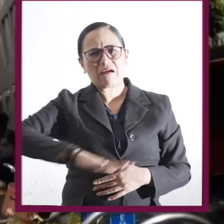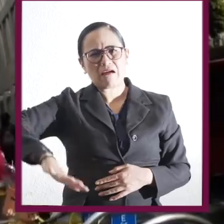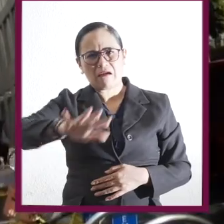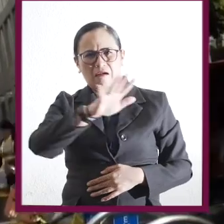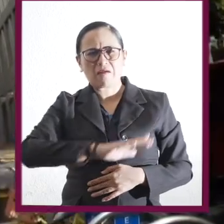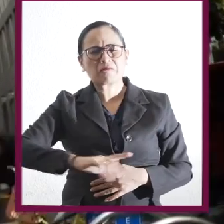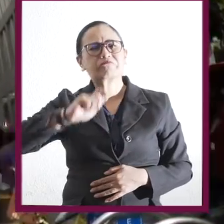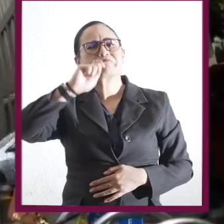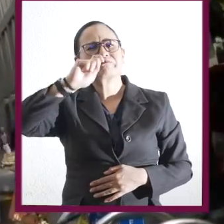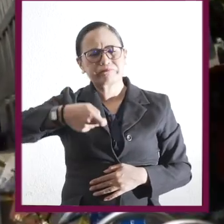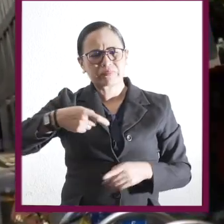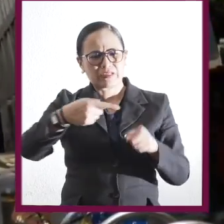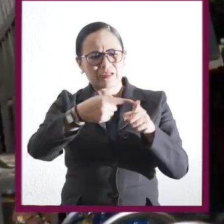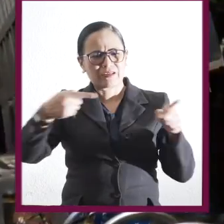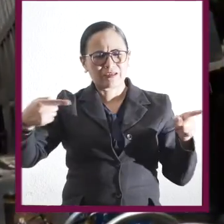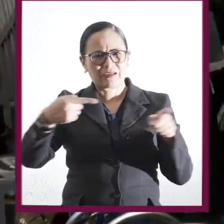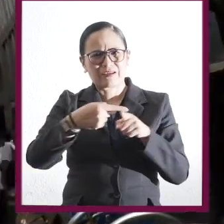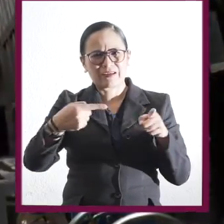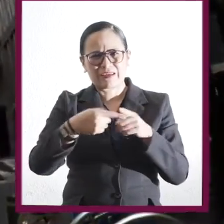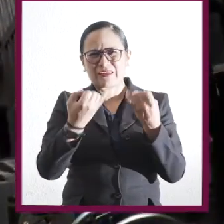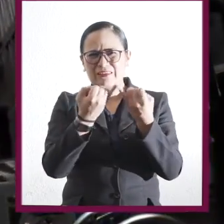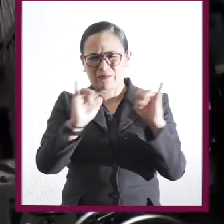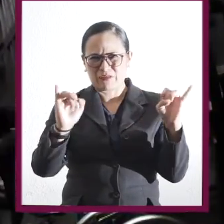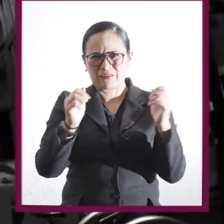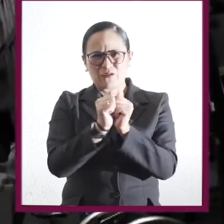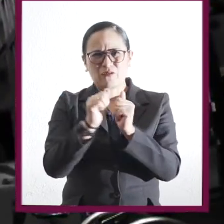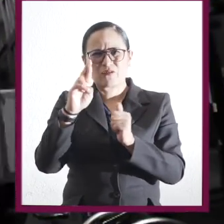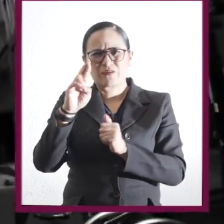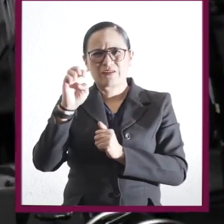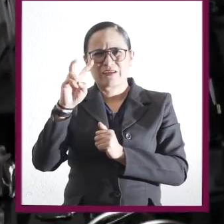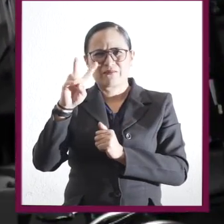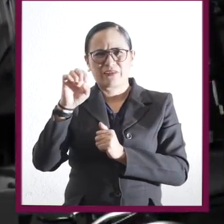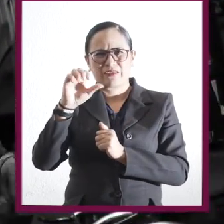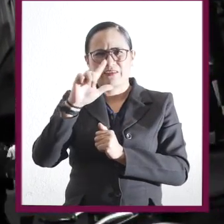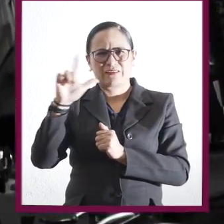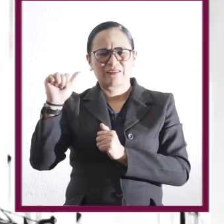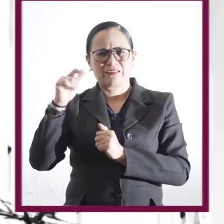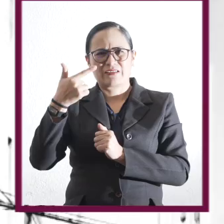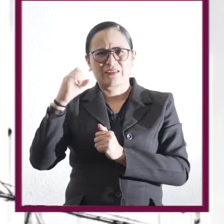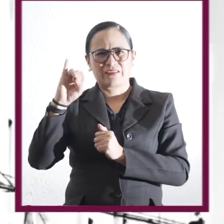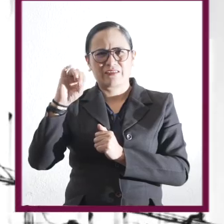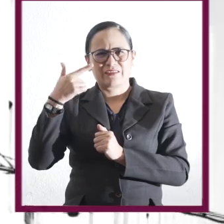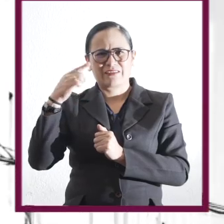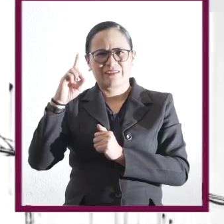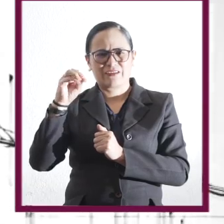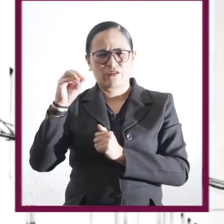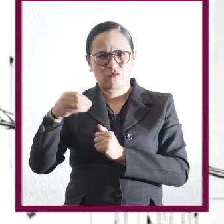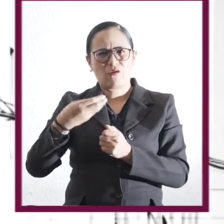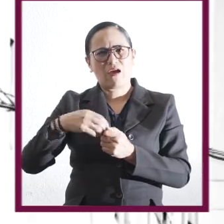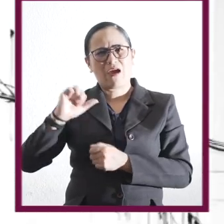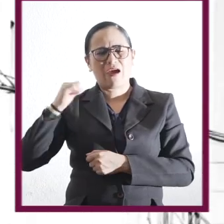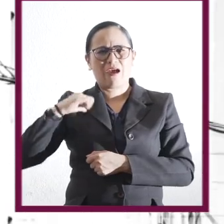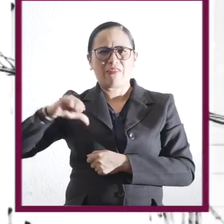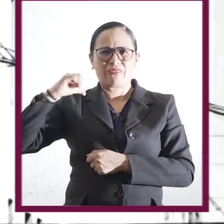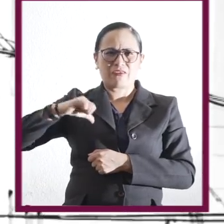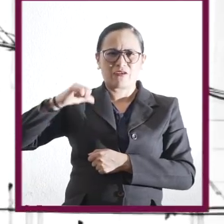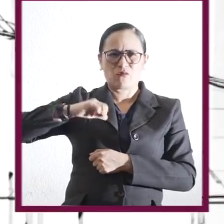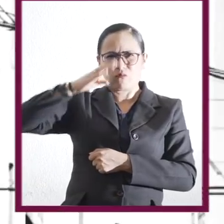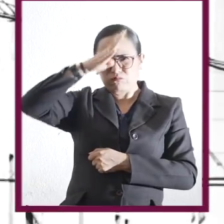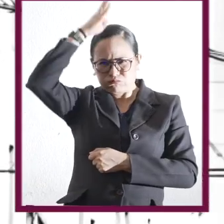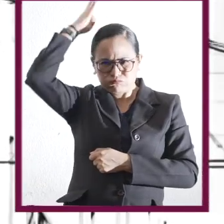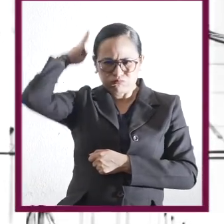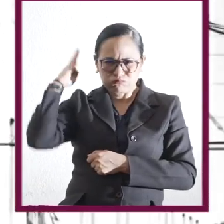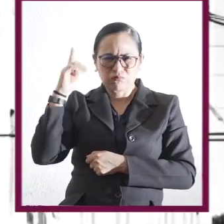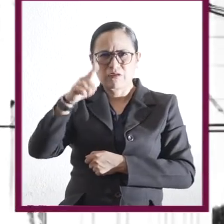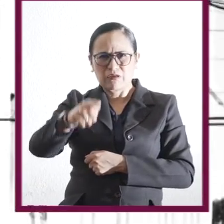Otro símbolo de la misma corriente sobrevive en Revillagigedo e Independencia. Es el antiguo cuartel central de bomberos, obra